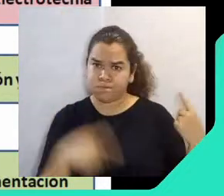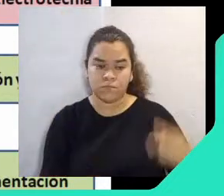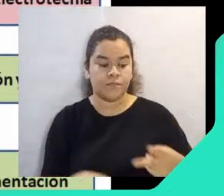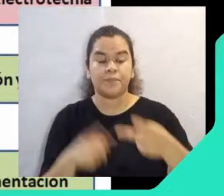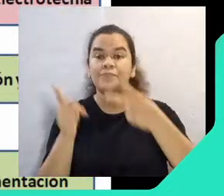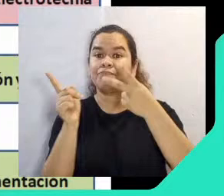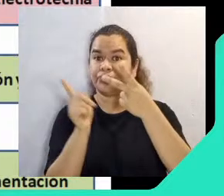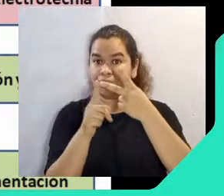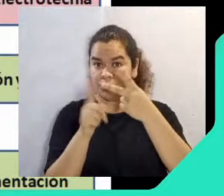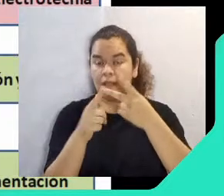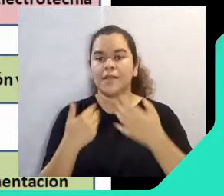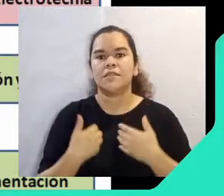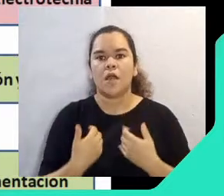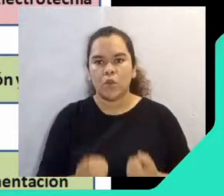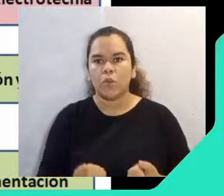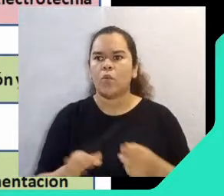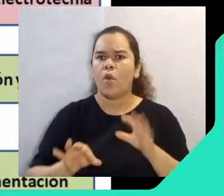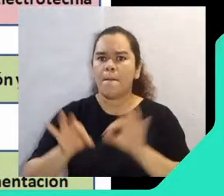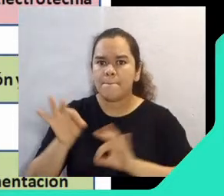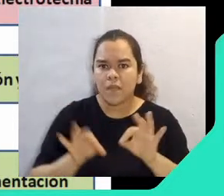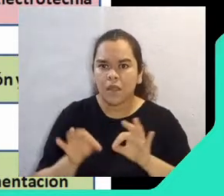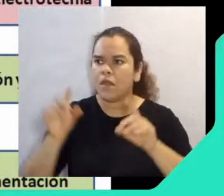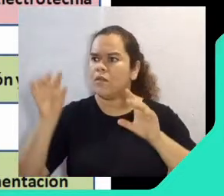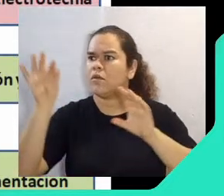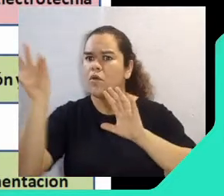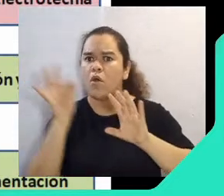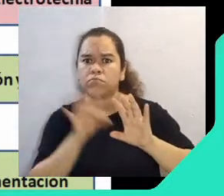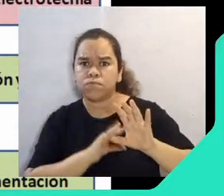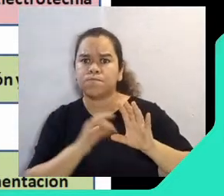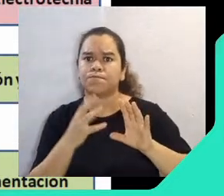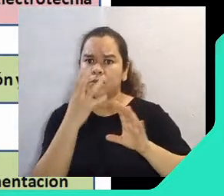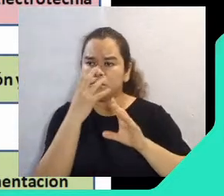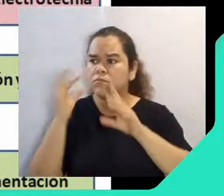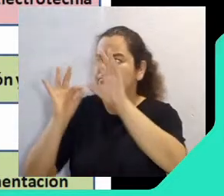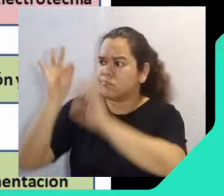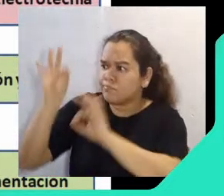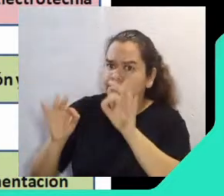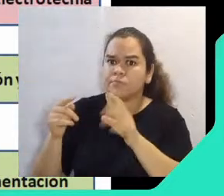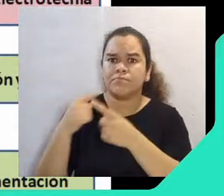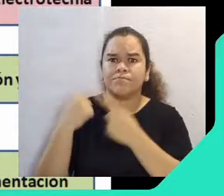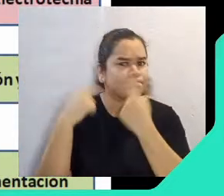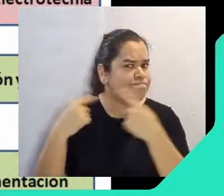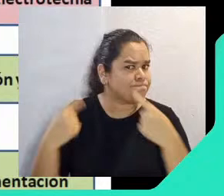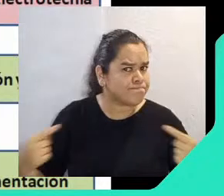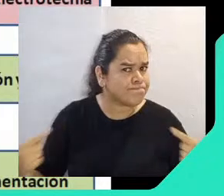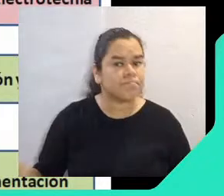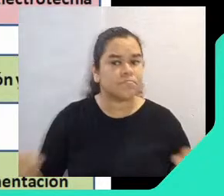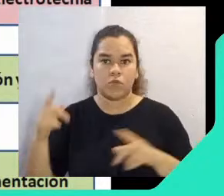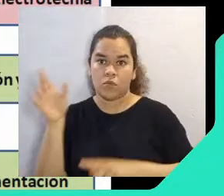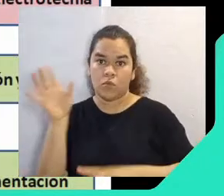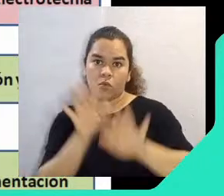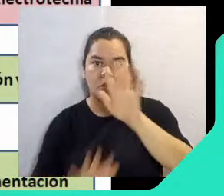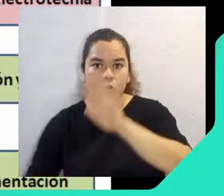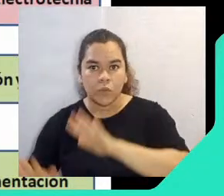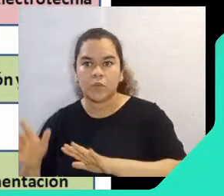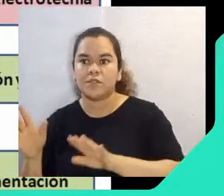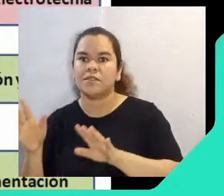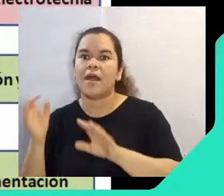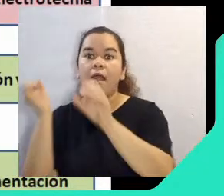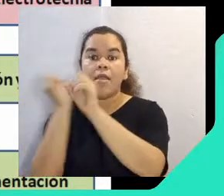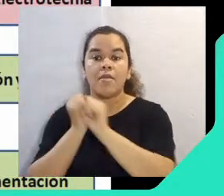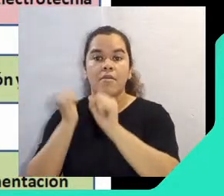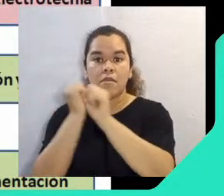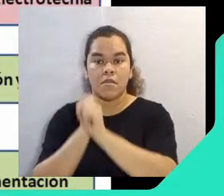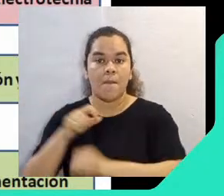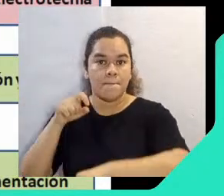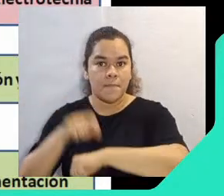está bioinstrumentación, sistemas modelados, sistemas fisiológicos, ingeniería clínica.